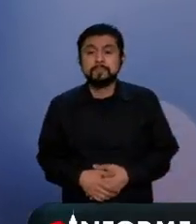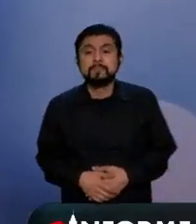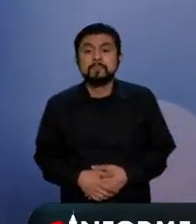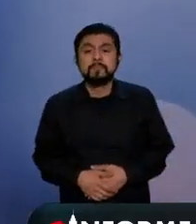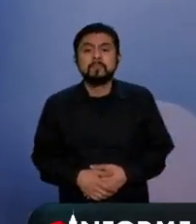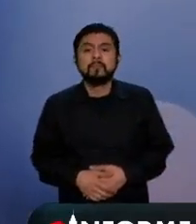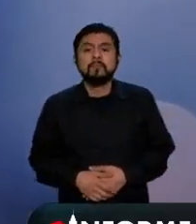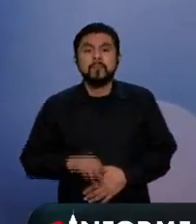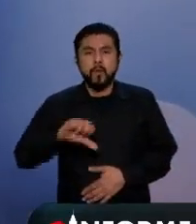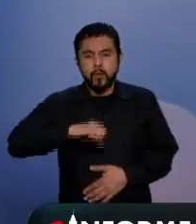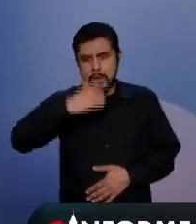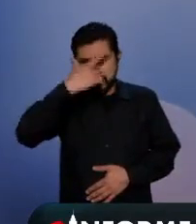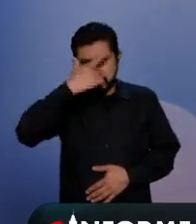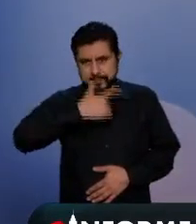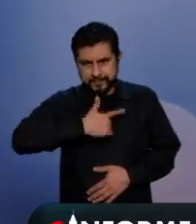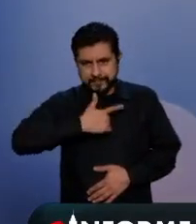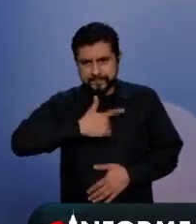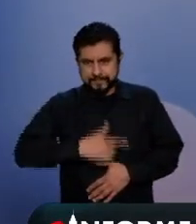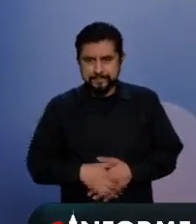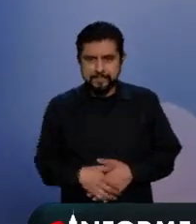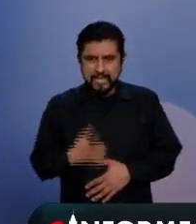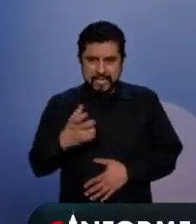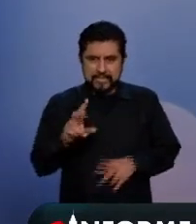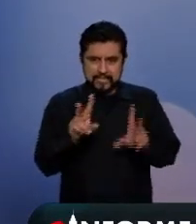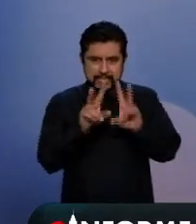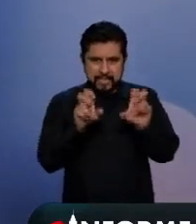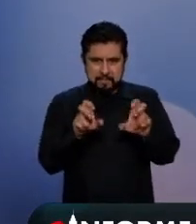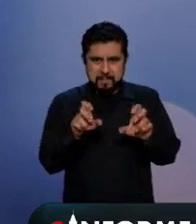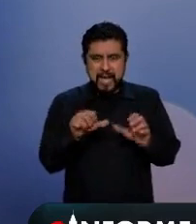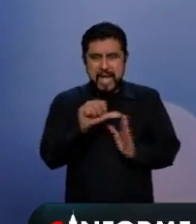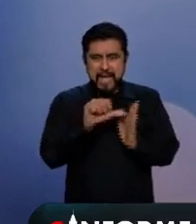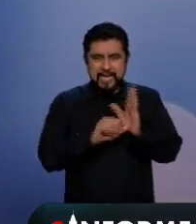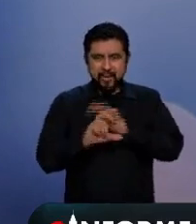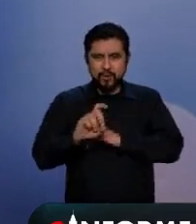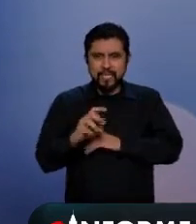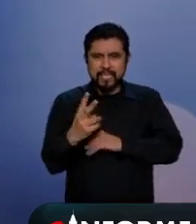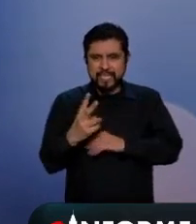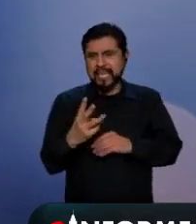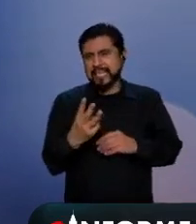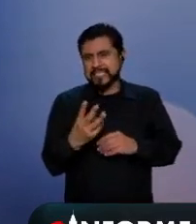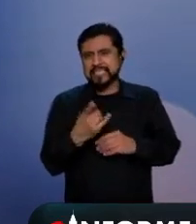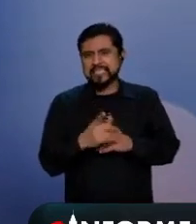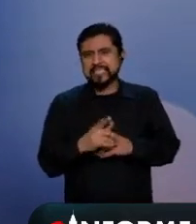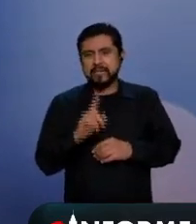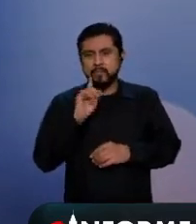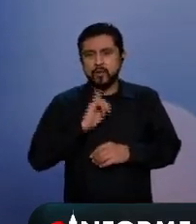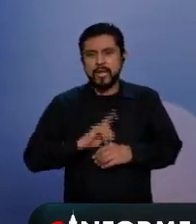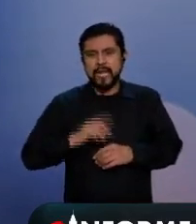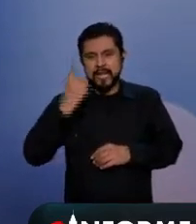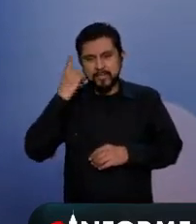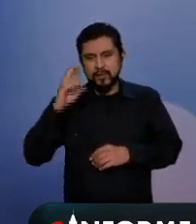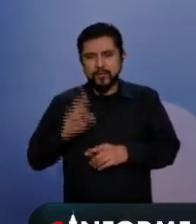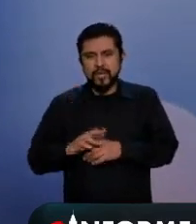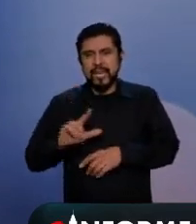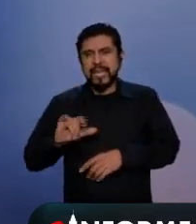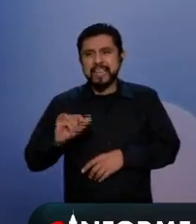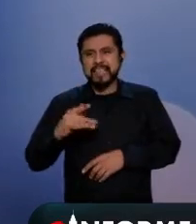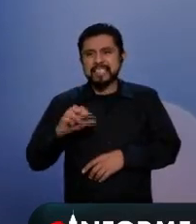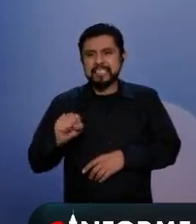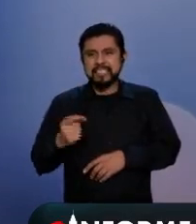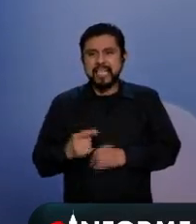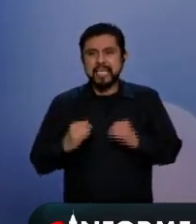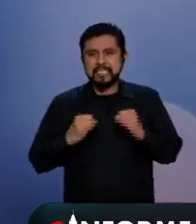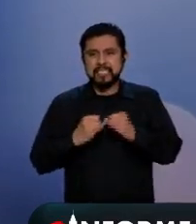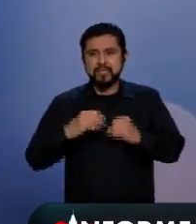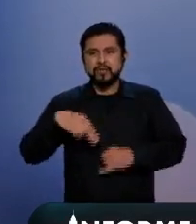Y esta noche, por supuesto, para hablar de este tema, del artículo 33, damos la bienvenida a la doctora Leticia Calderón Chelius, investigadora del